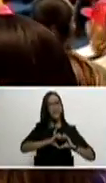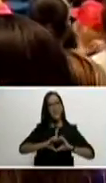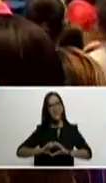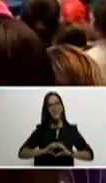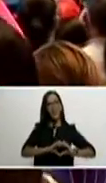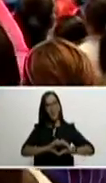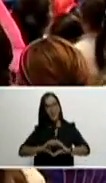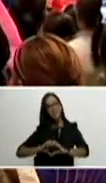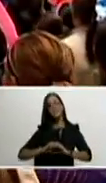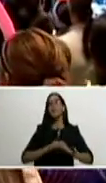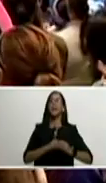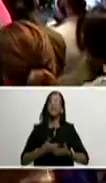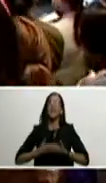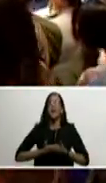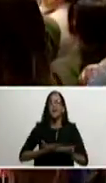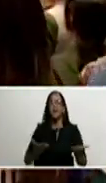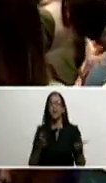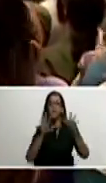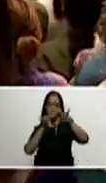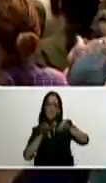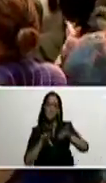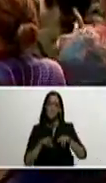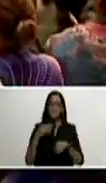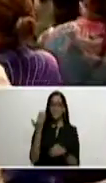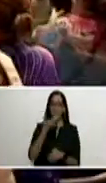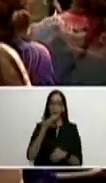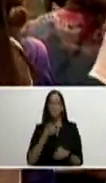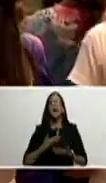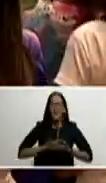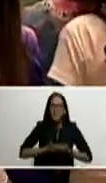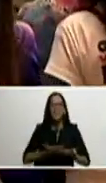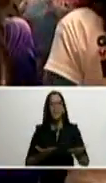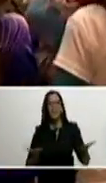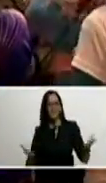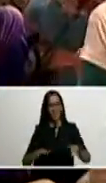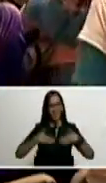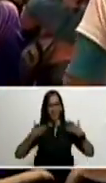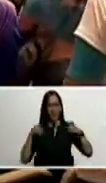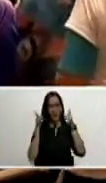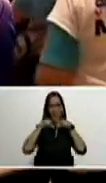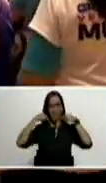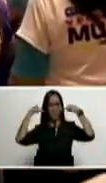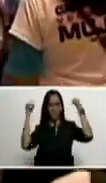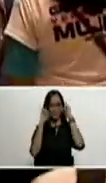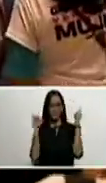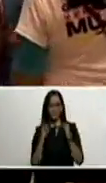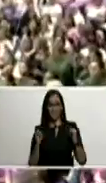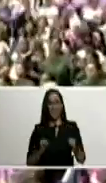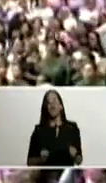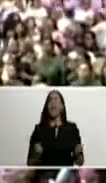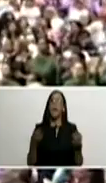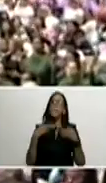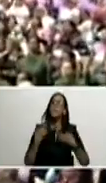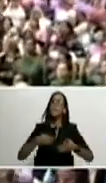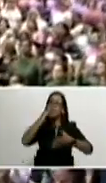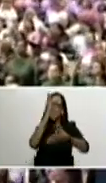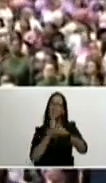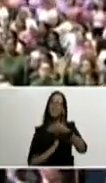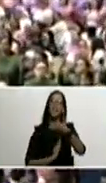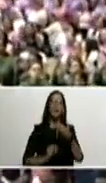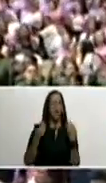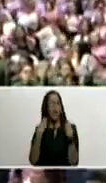es quien te abre mi tarjeta para llevarte alegría y felicidad. Es muy sincero